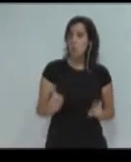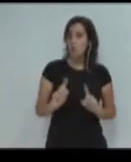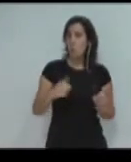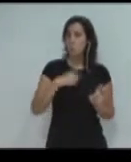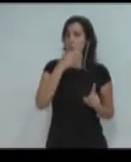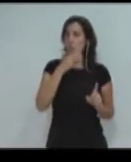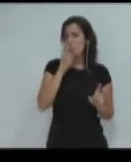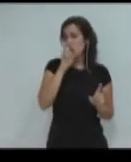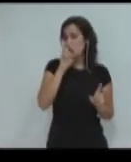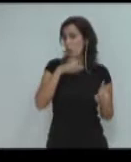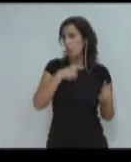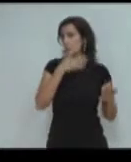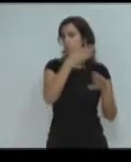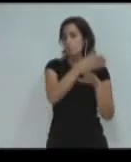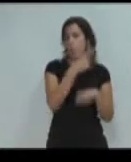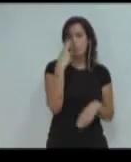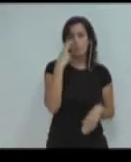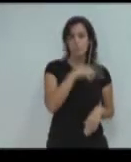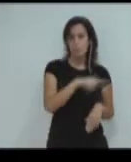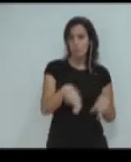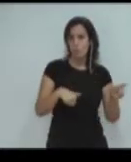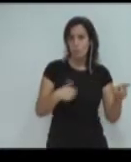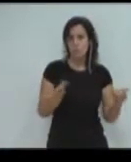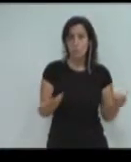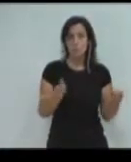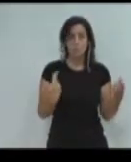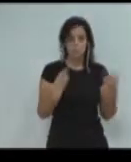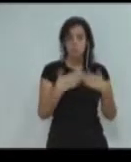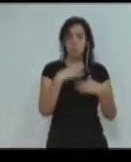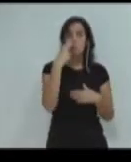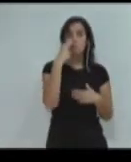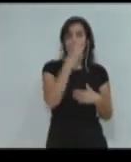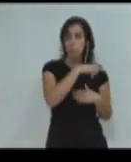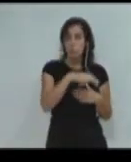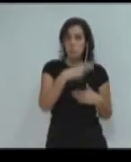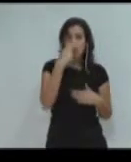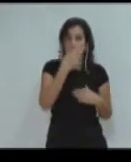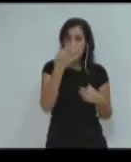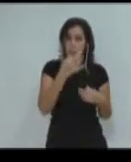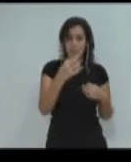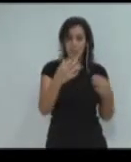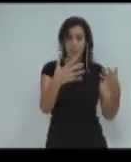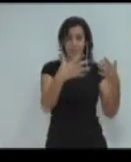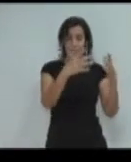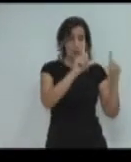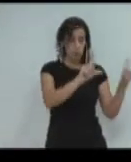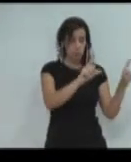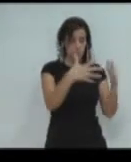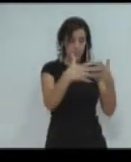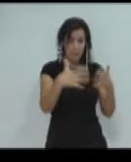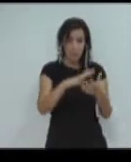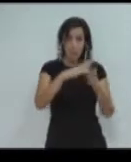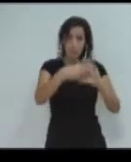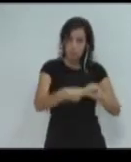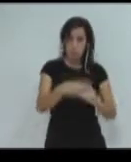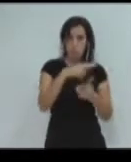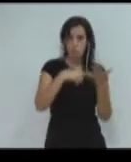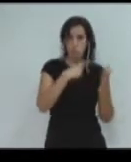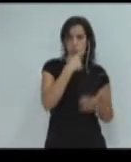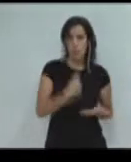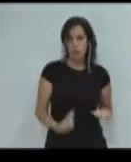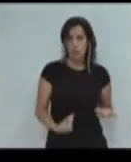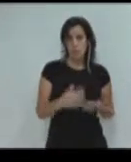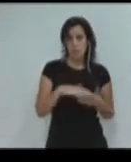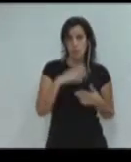la curiosidad. Pues es un modo, por ejemplo, para un museo sería muy interesante tener textos adaptados a lectura fácil para ese tipo